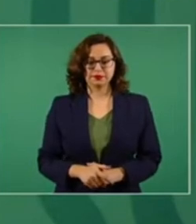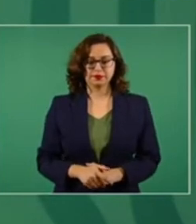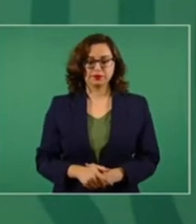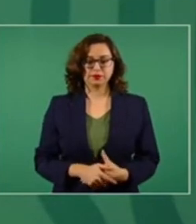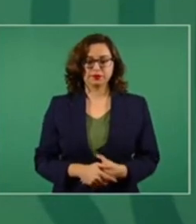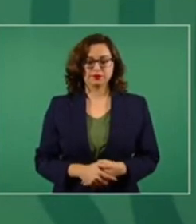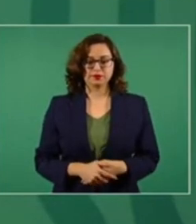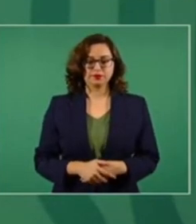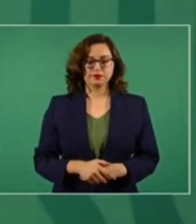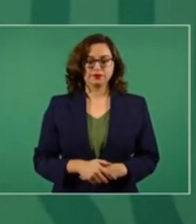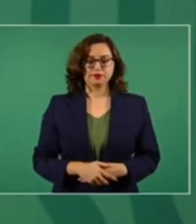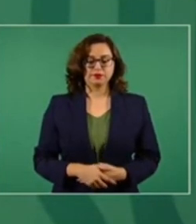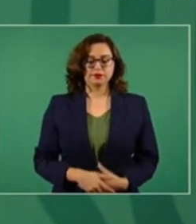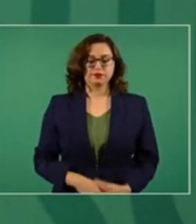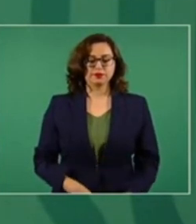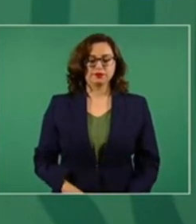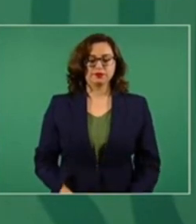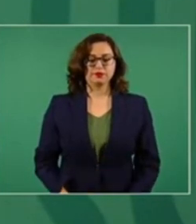importante seguir